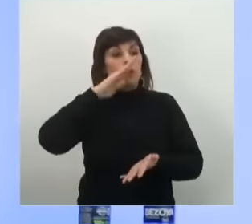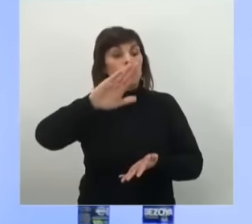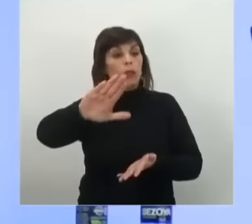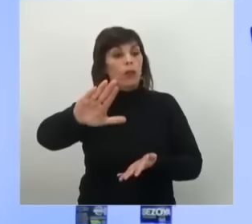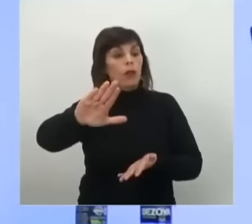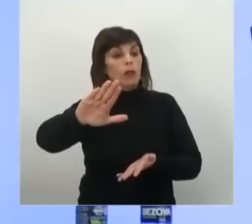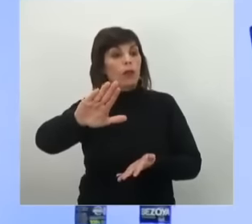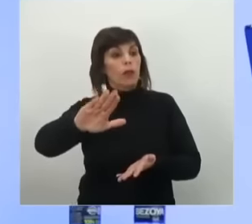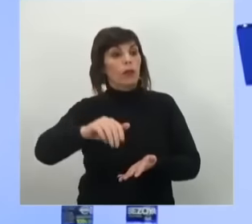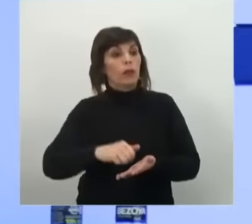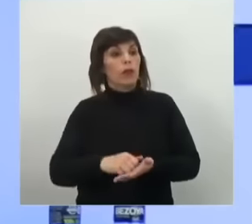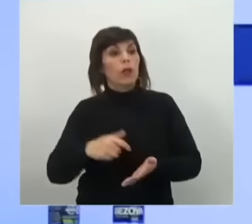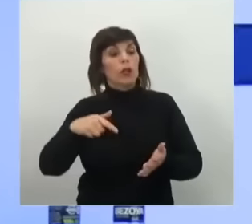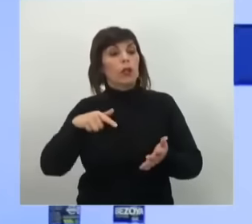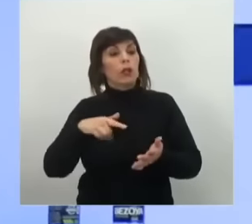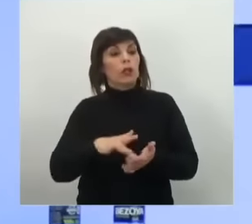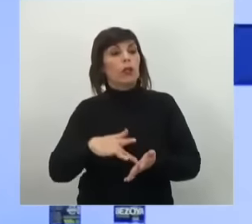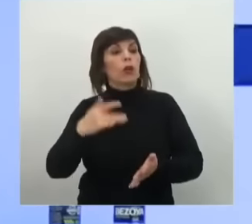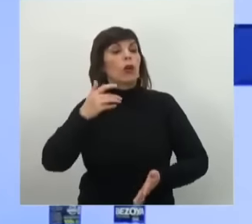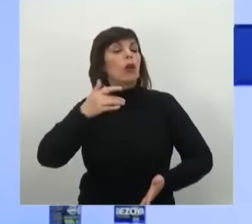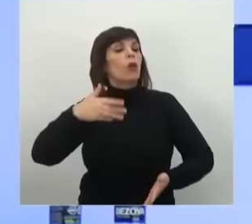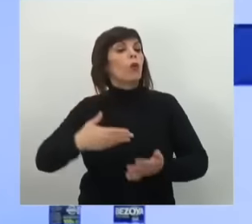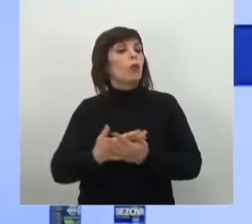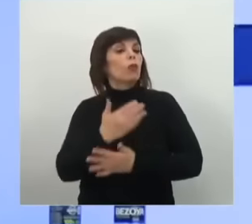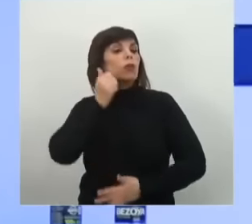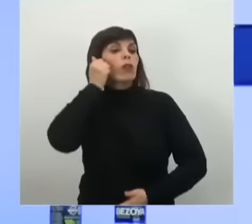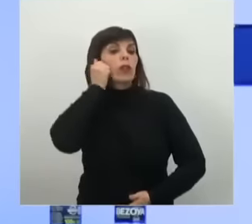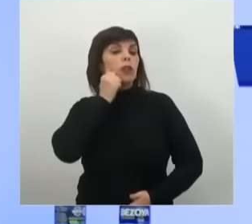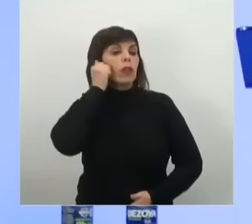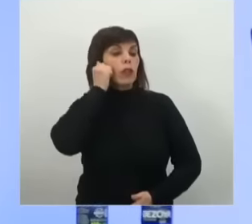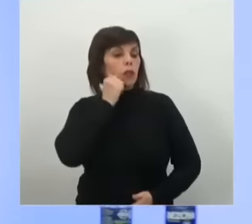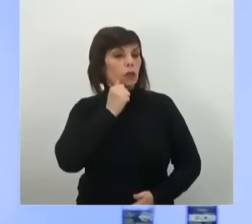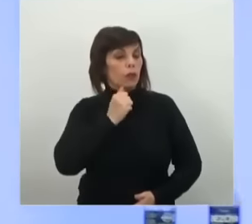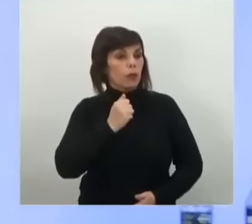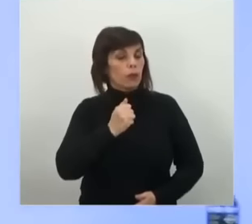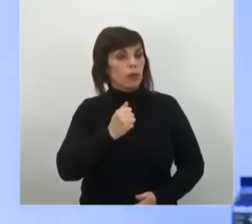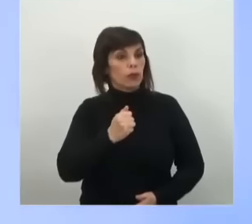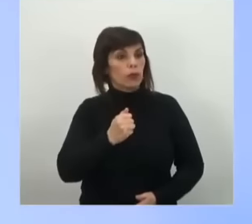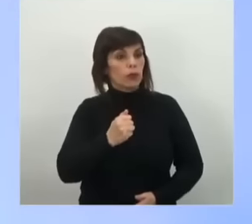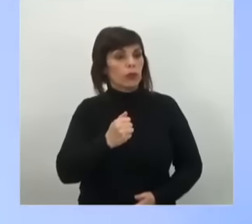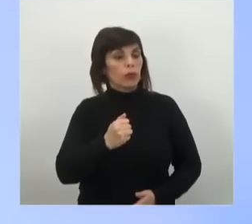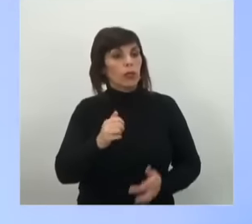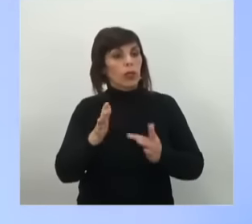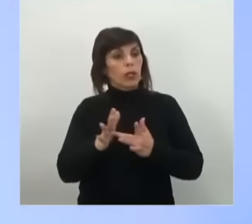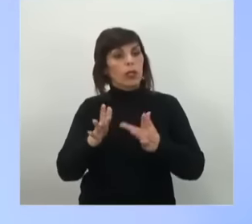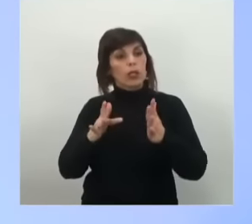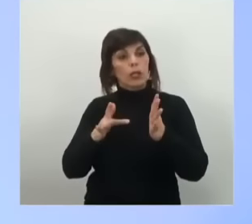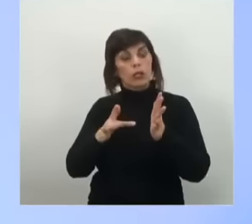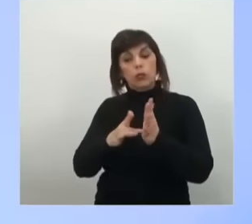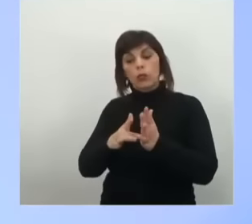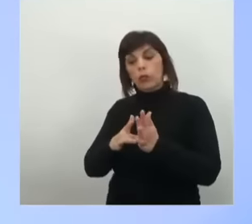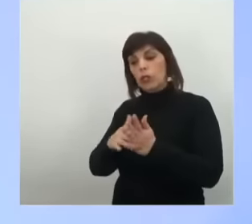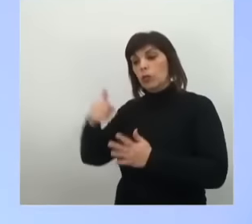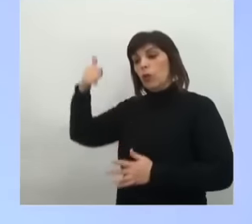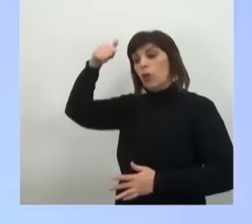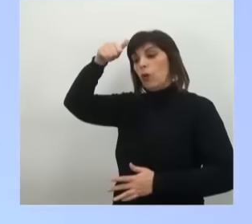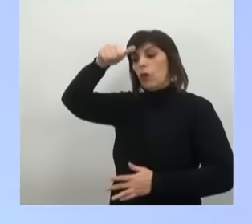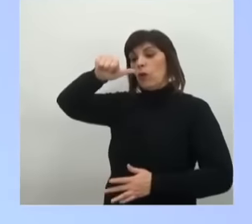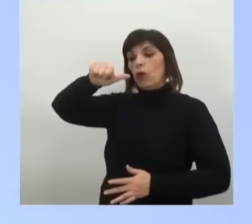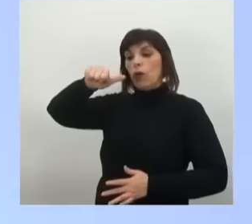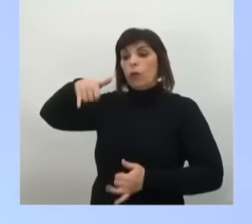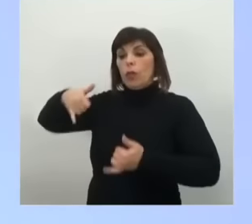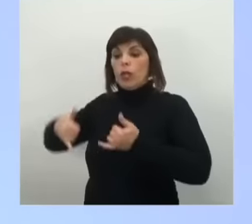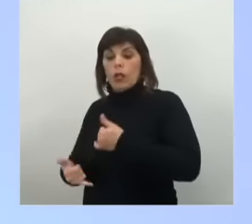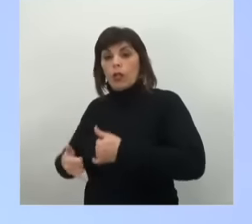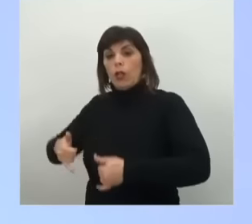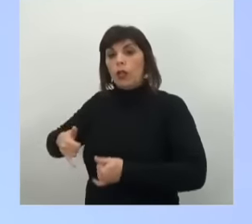aparece Jerusalén un día de reposo un shabat se encuentra con un hombre que estaba paralítico que era cojo de muchos años